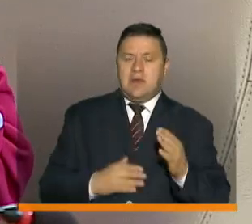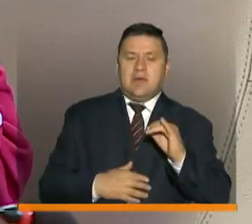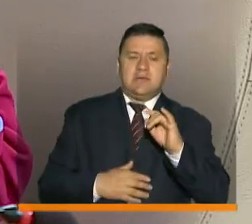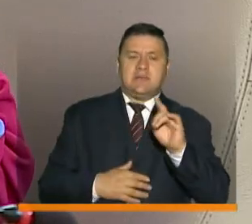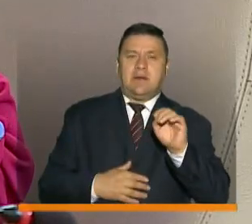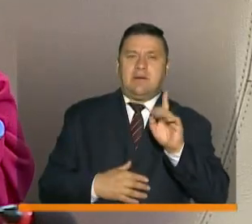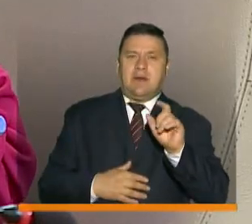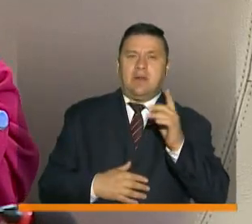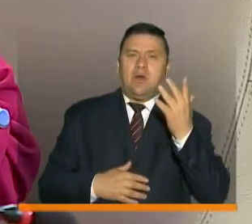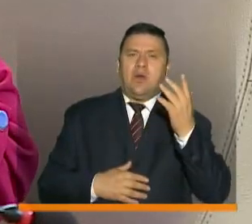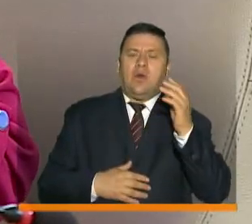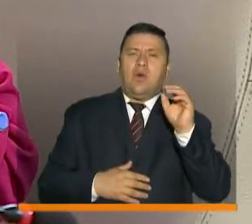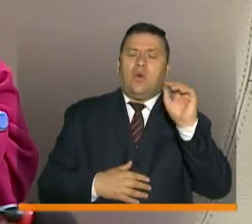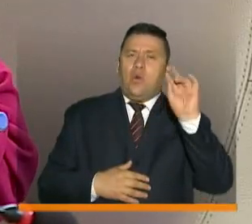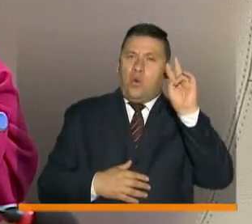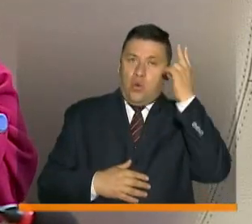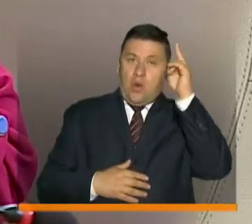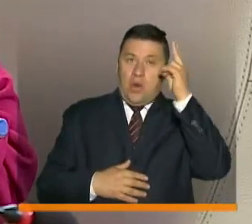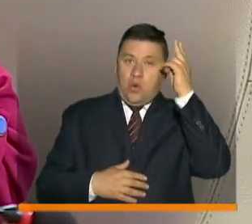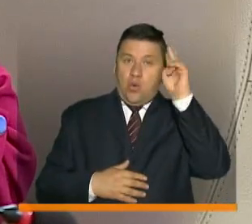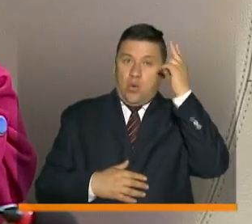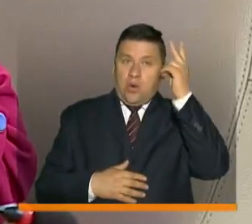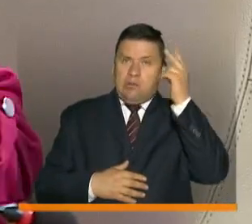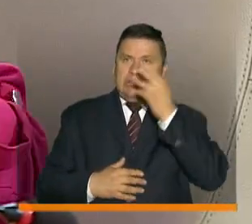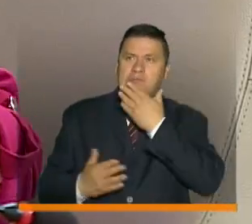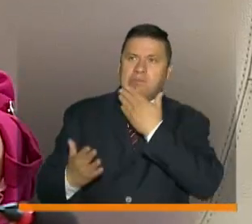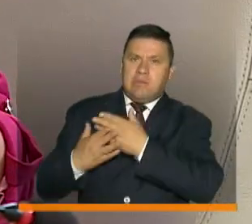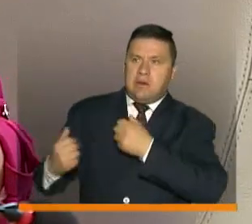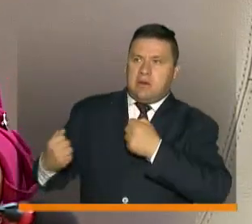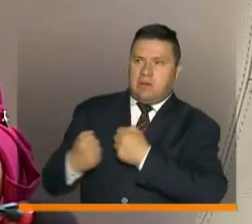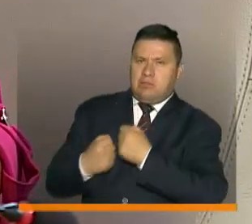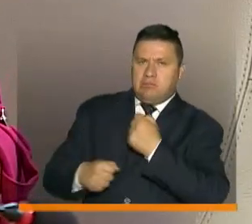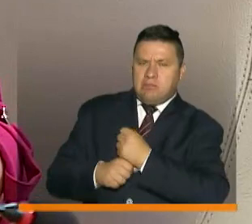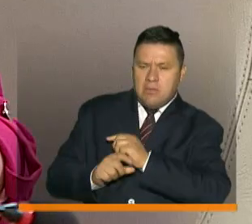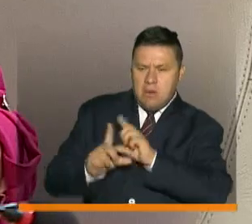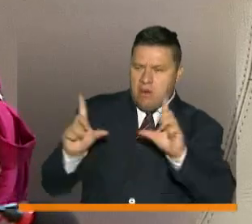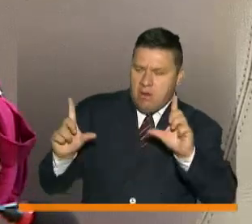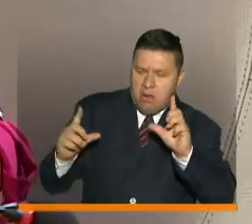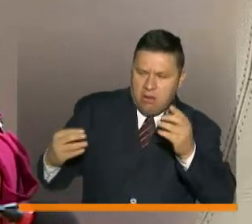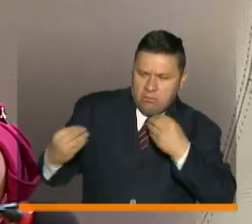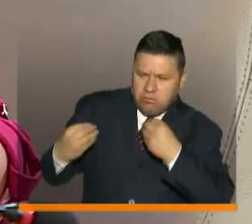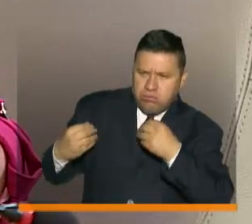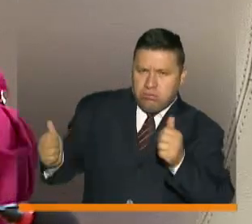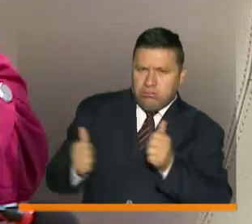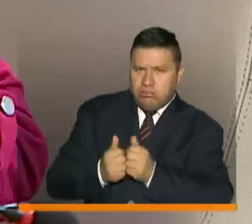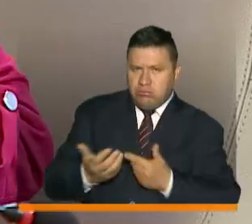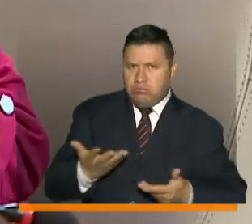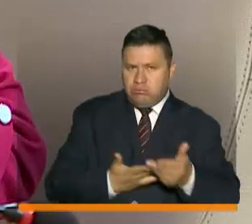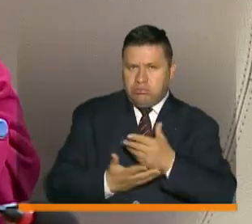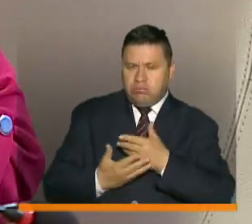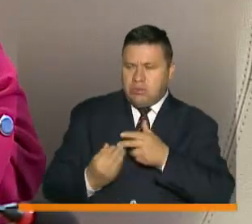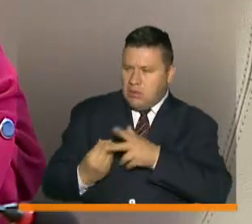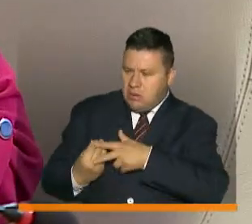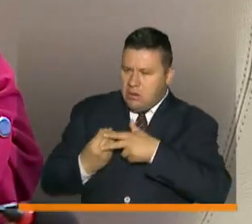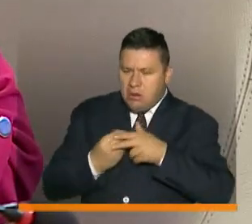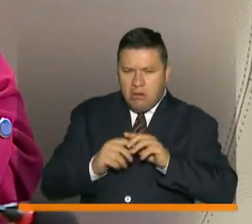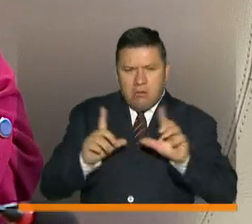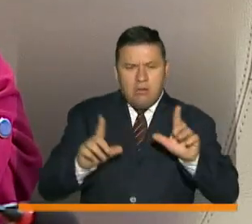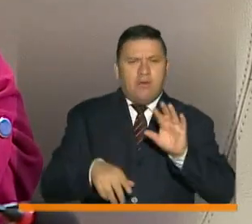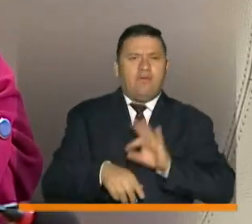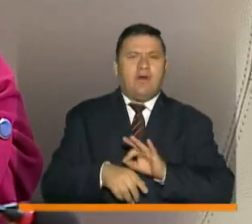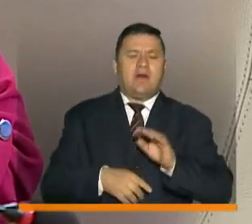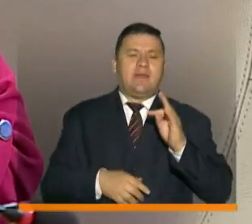es la estrategia en Uruguay, que logró no solamente el uso de la tecnología, sino trabajar distintos temas, quien nos ha compartido uno de estos instrumentos, y a la